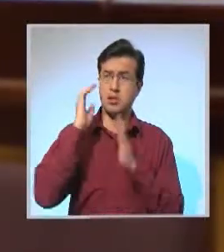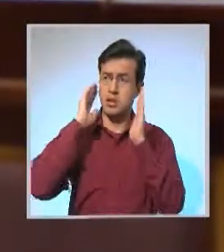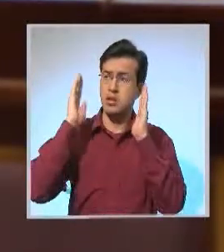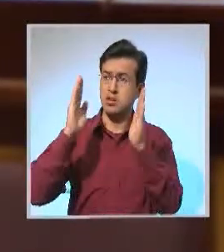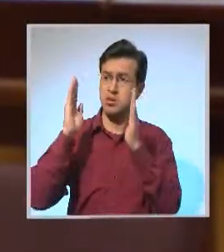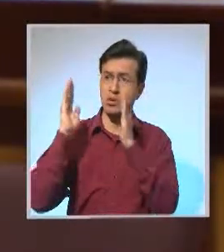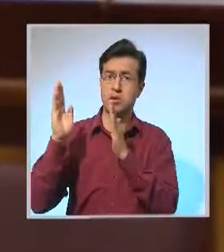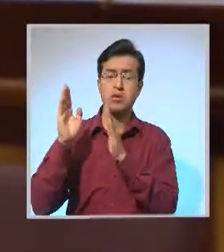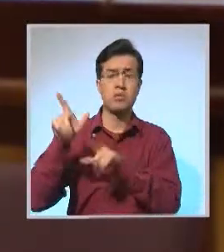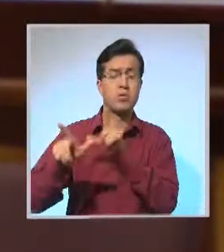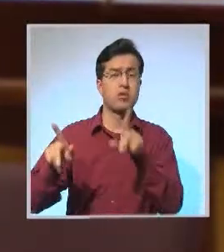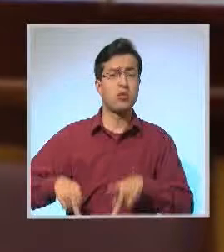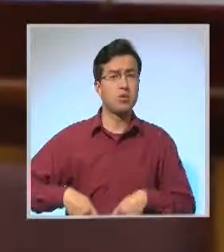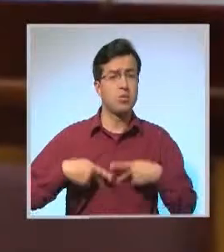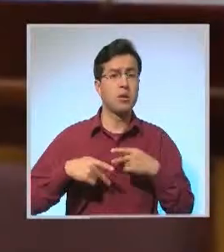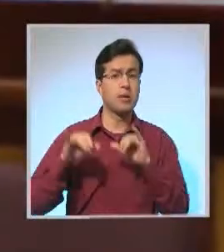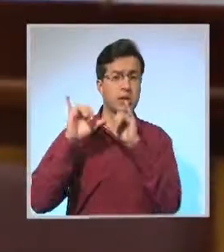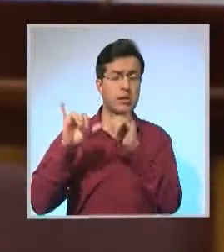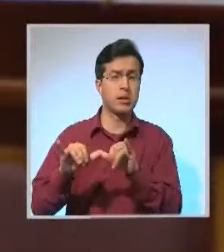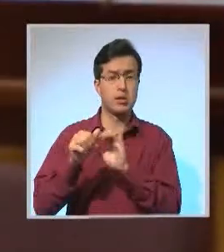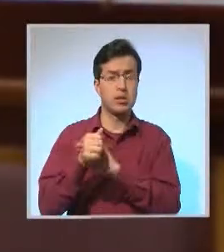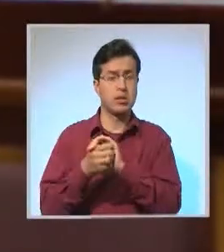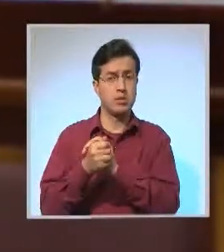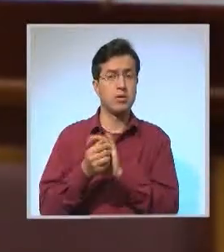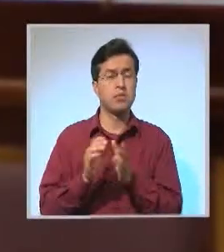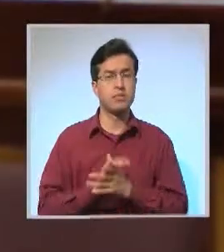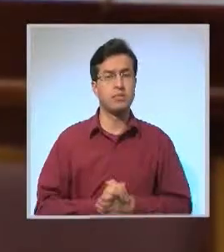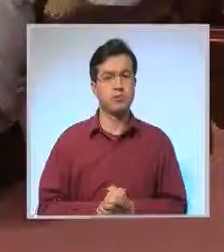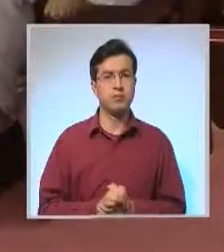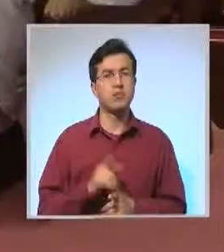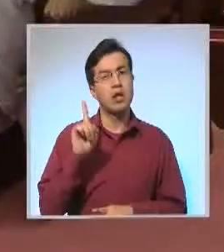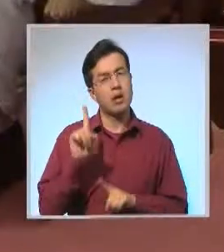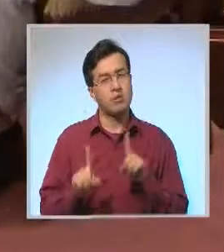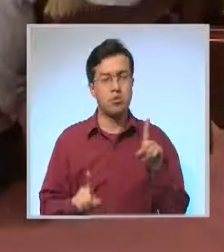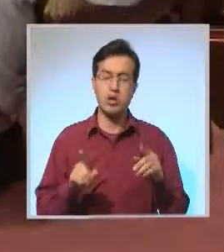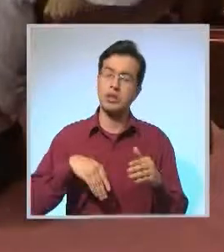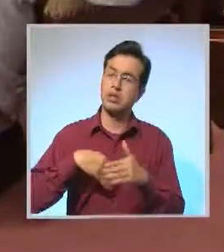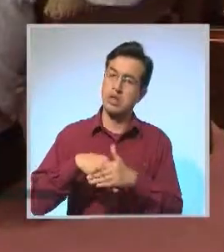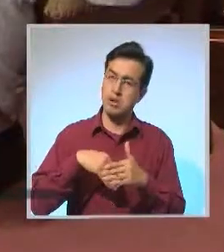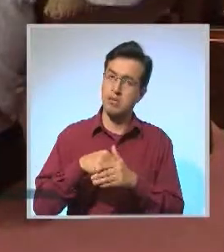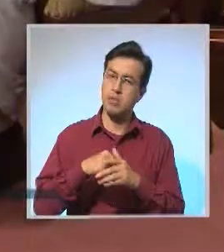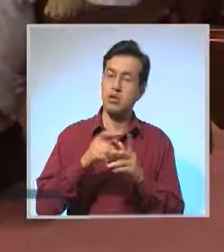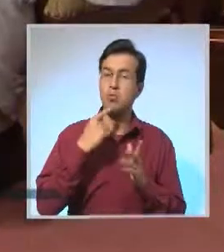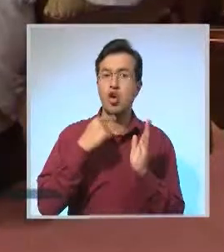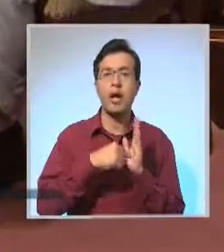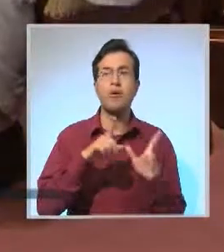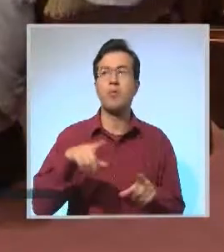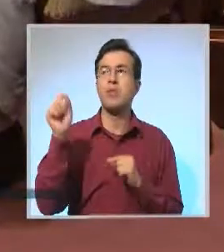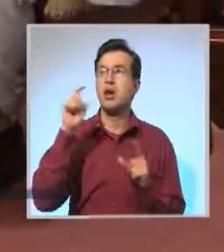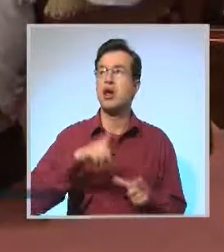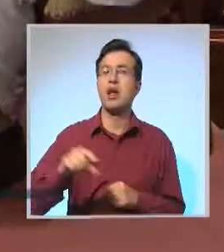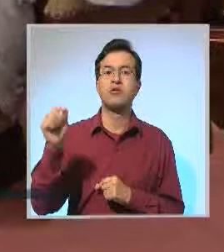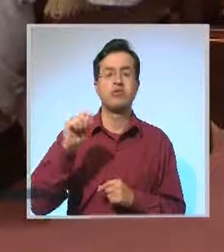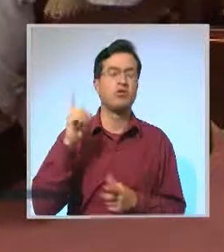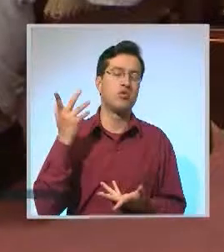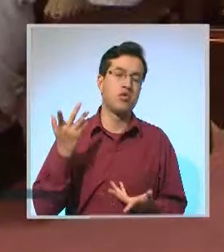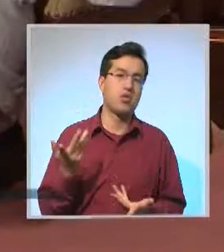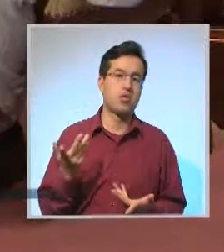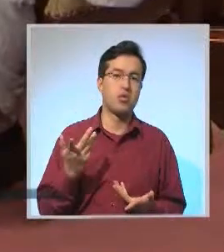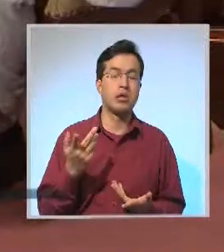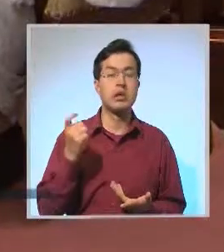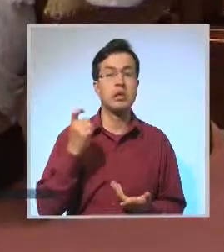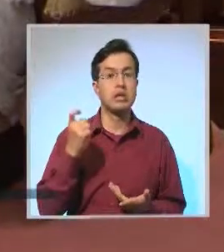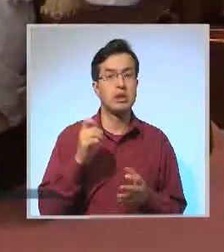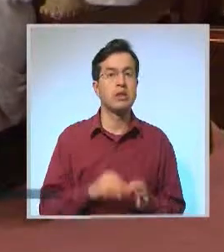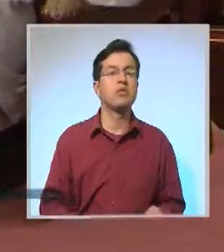residentes permanentes pero también existen ciertas restricciones para la migración se debe analizar